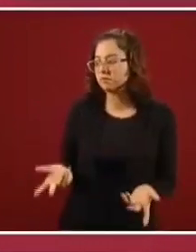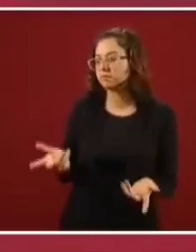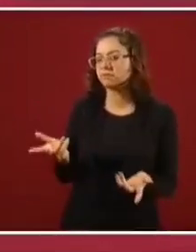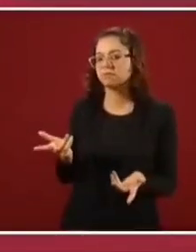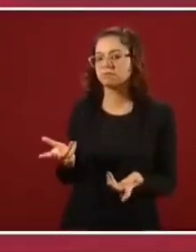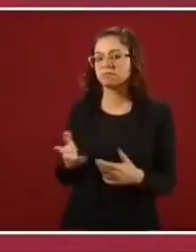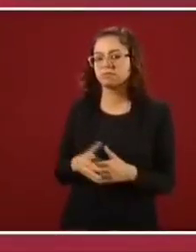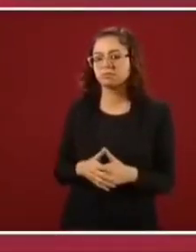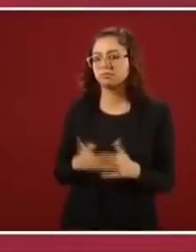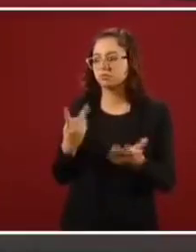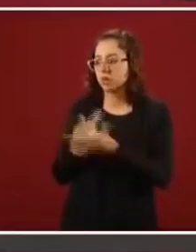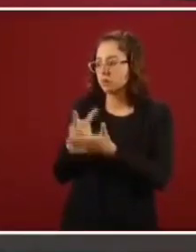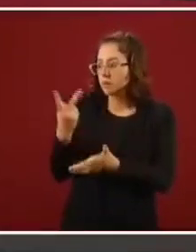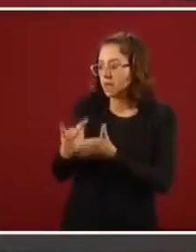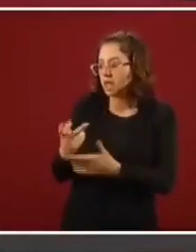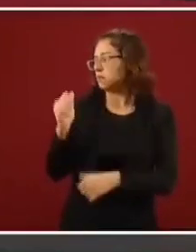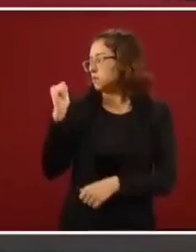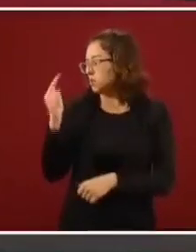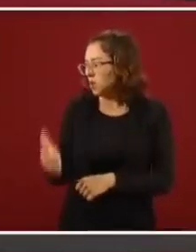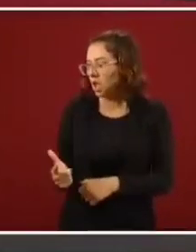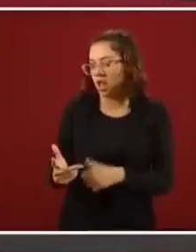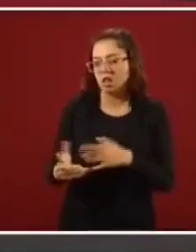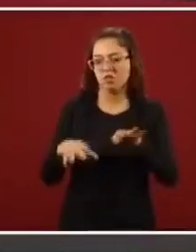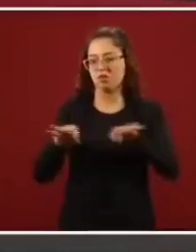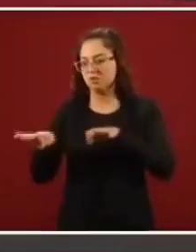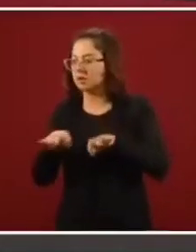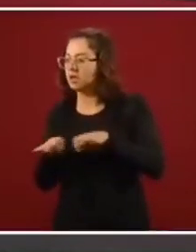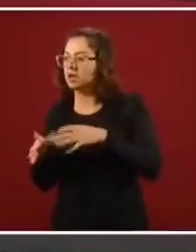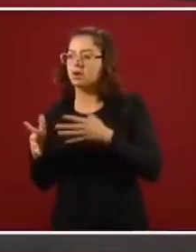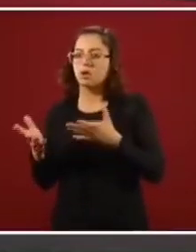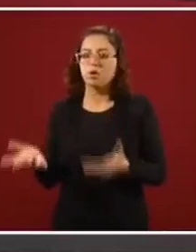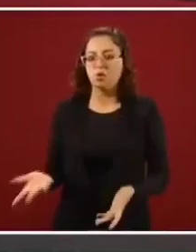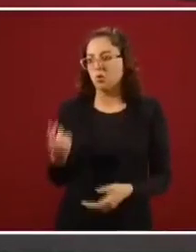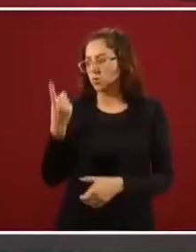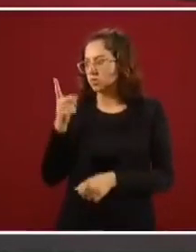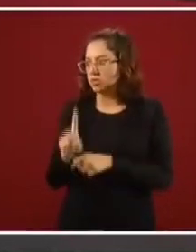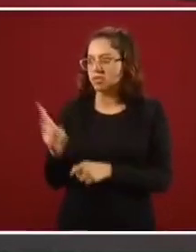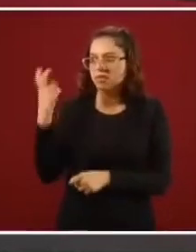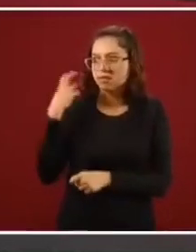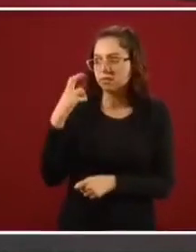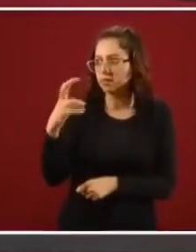ejecutivos como premio por su desempeño, o sea,